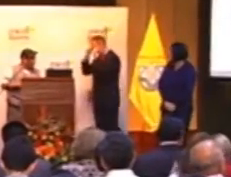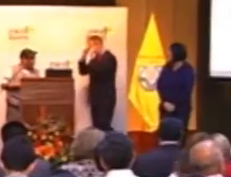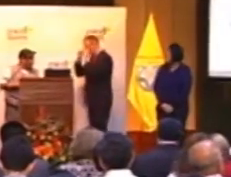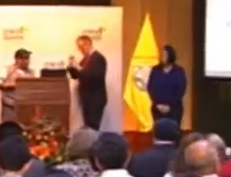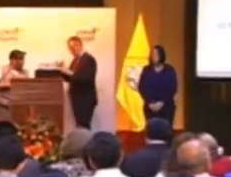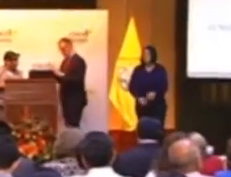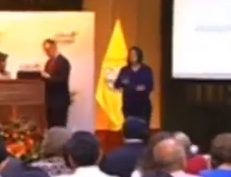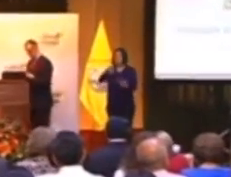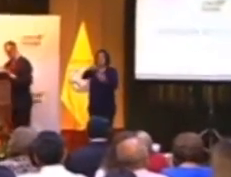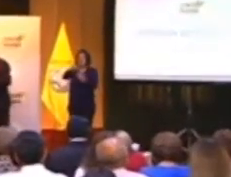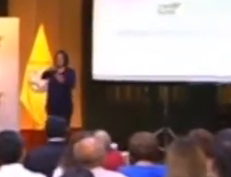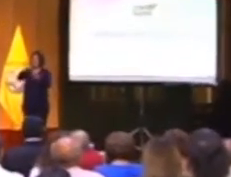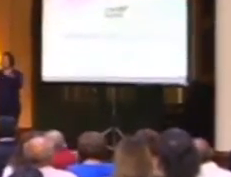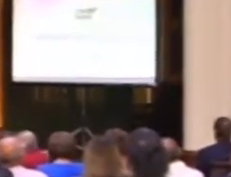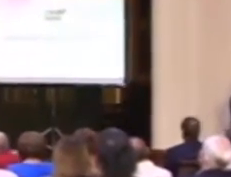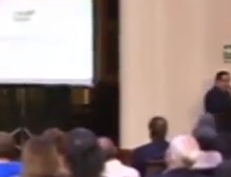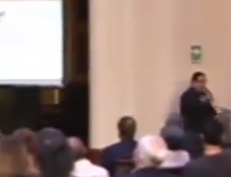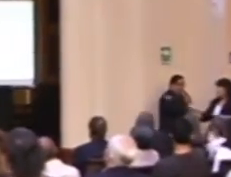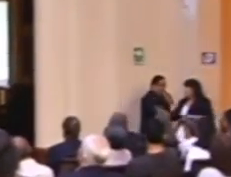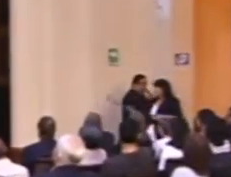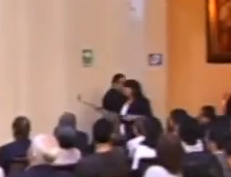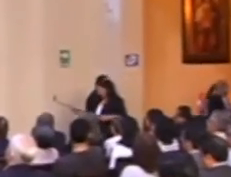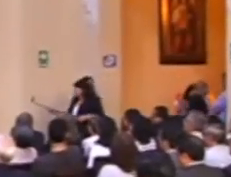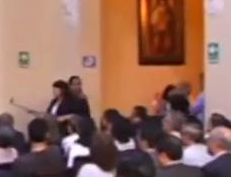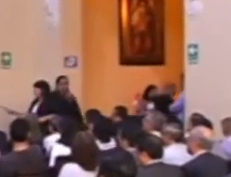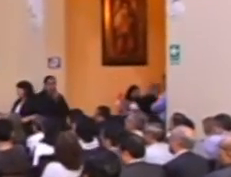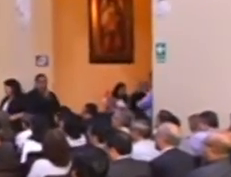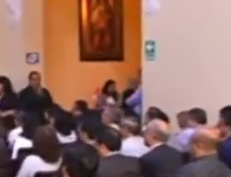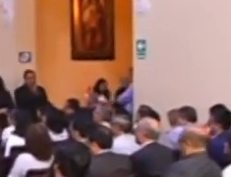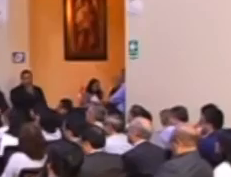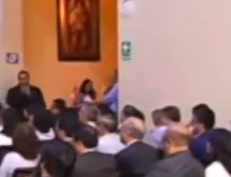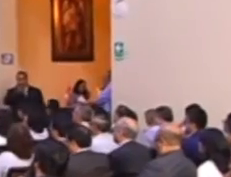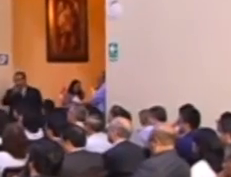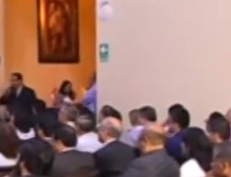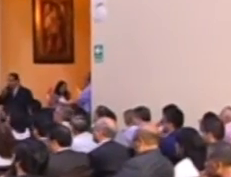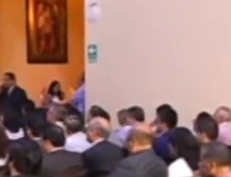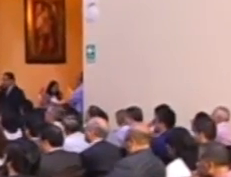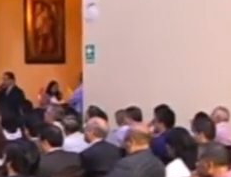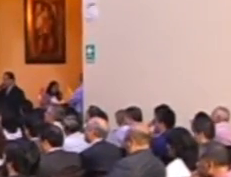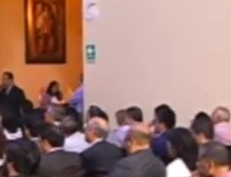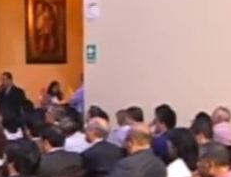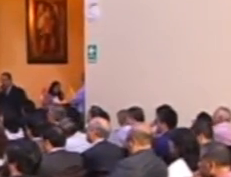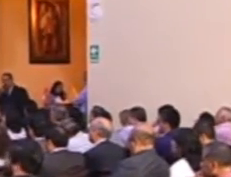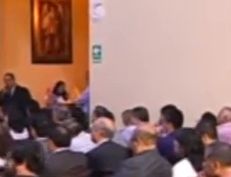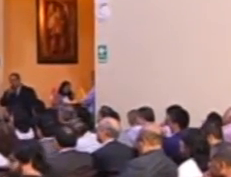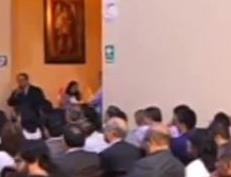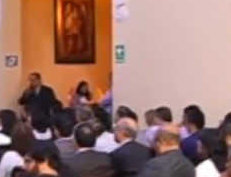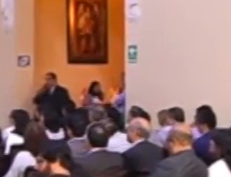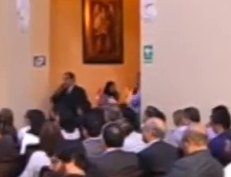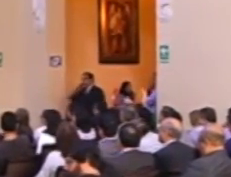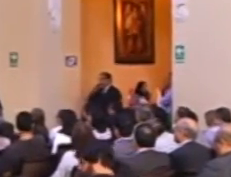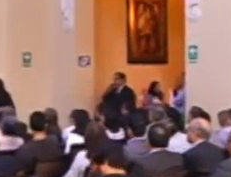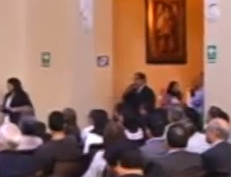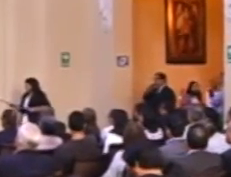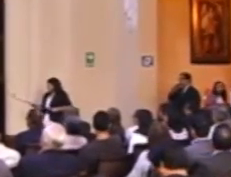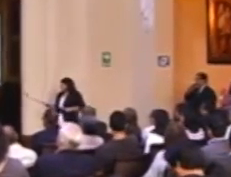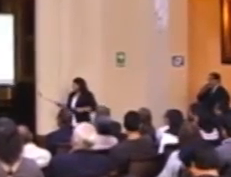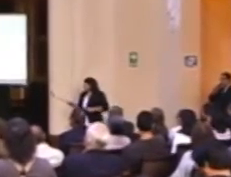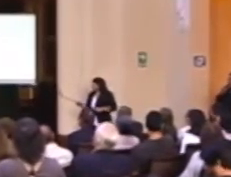Señores regidores, señores funcionarios, buenos días a todos. Se da inicio a la presentación, rendición de